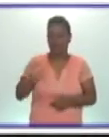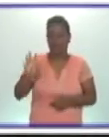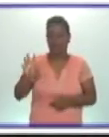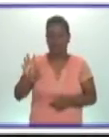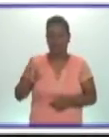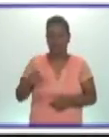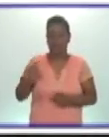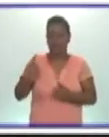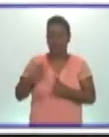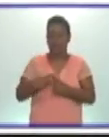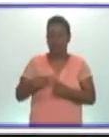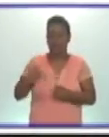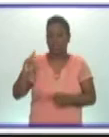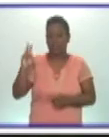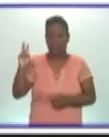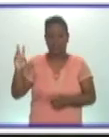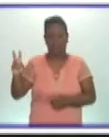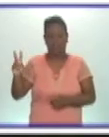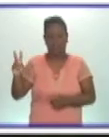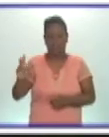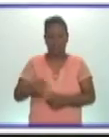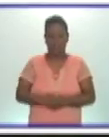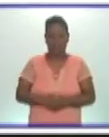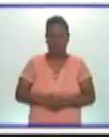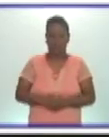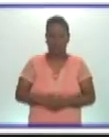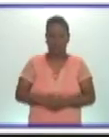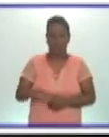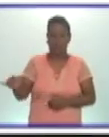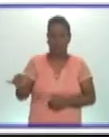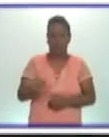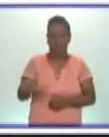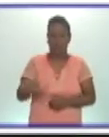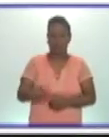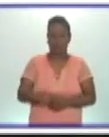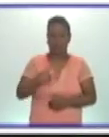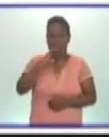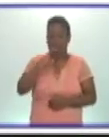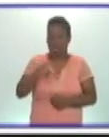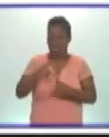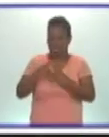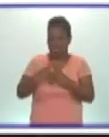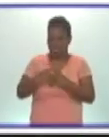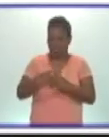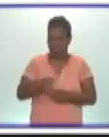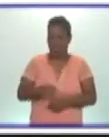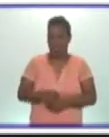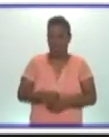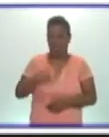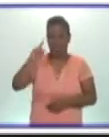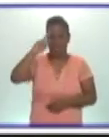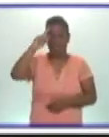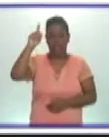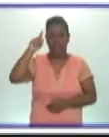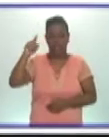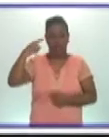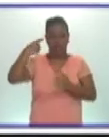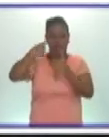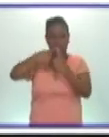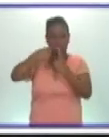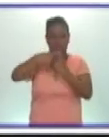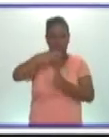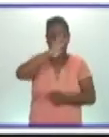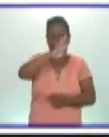cuarta por x al cuadrado. Esto es igual a la misma base elevado a la suma de sus